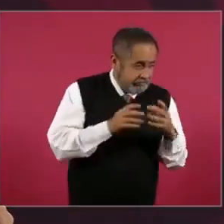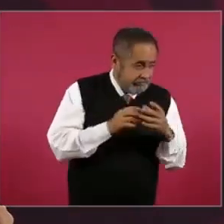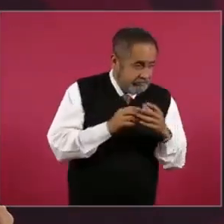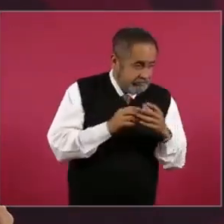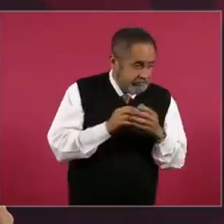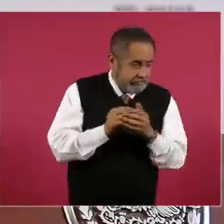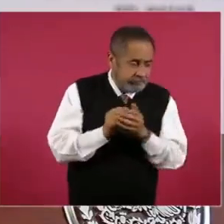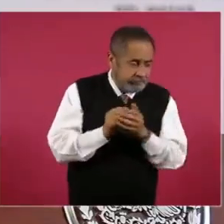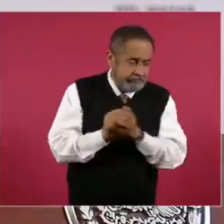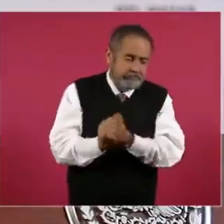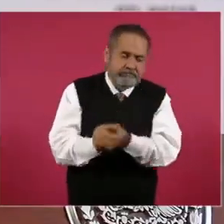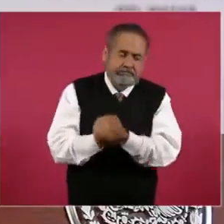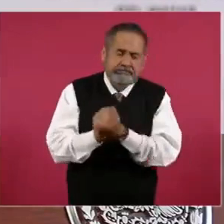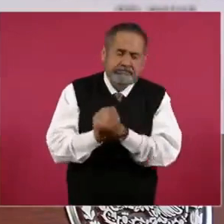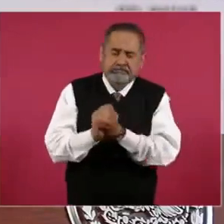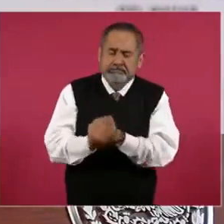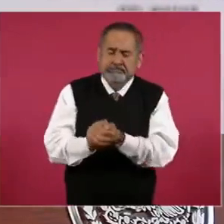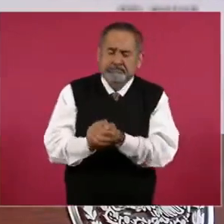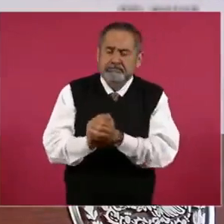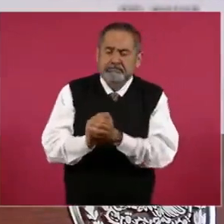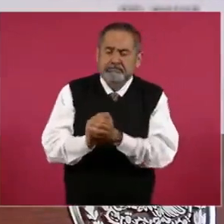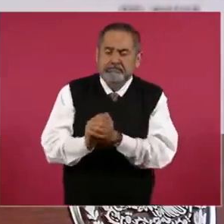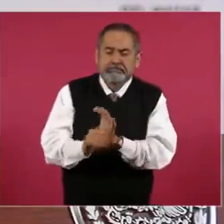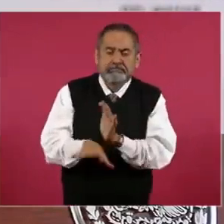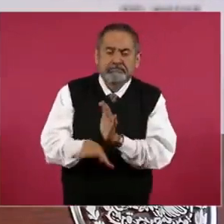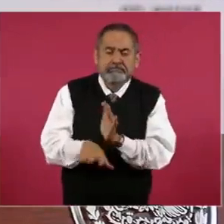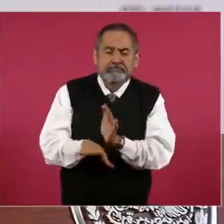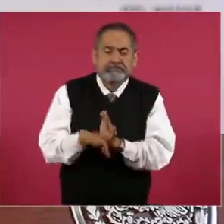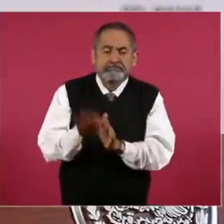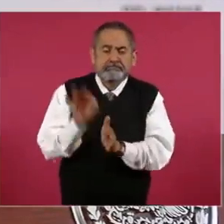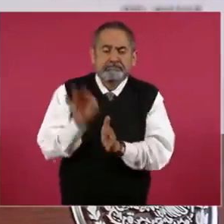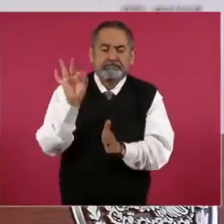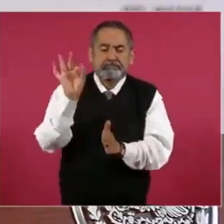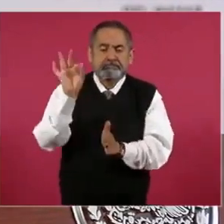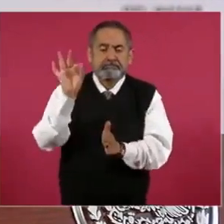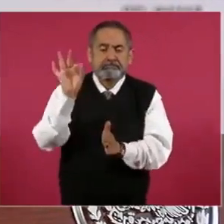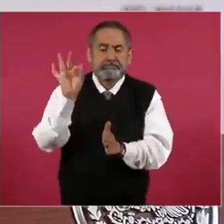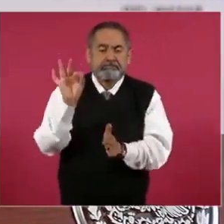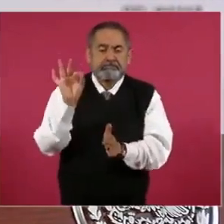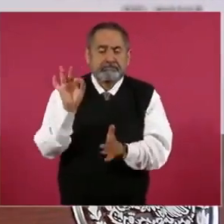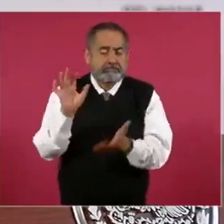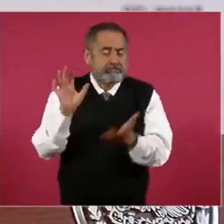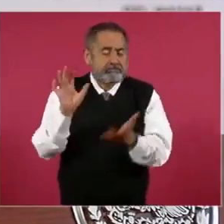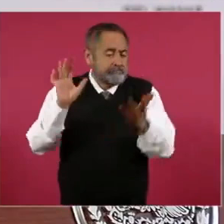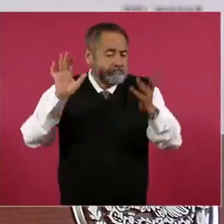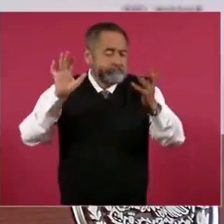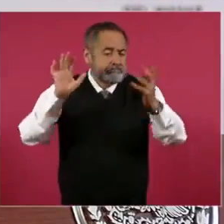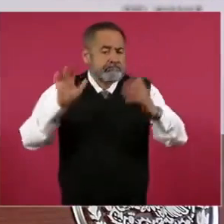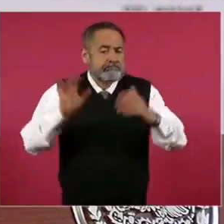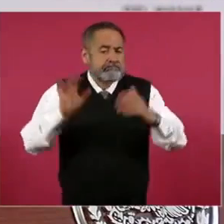Pues yo creo que ni en las kermés. O sea, definitivamente no tiene